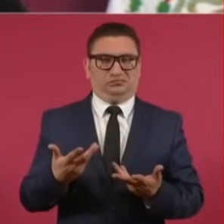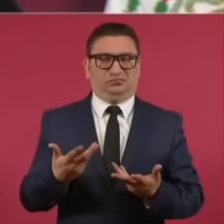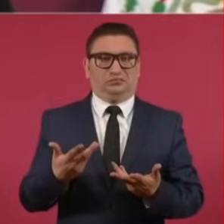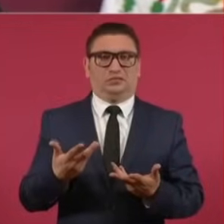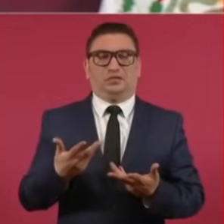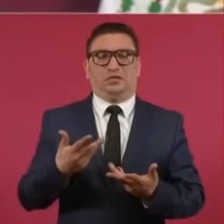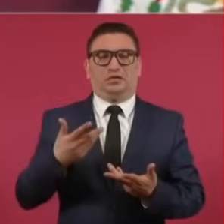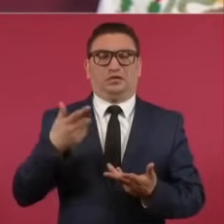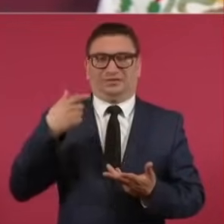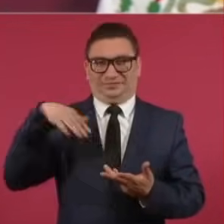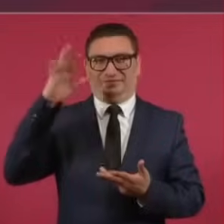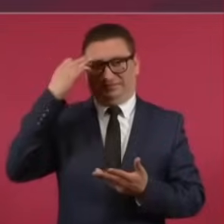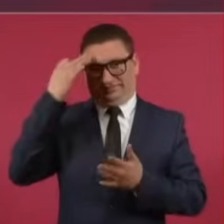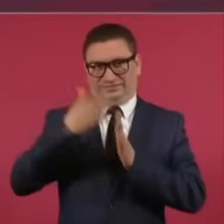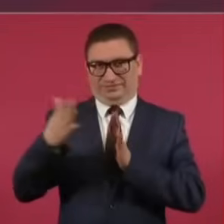de esos tiempos